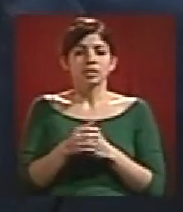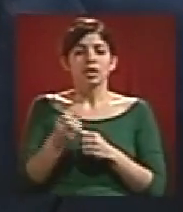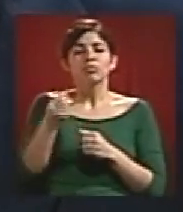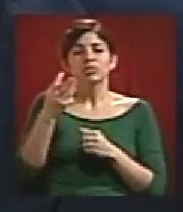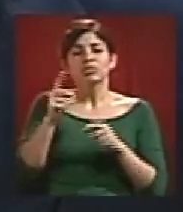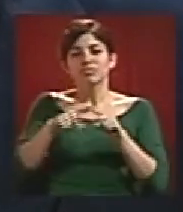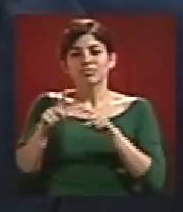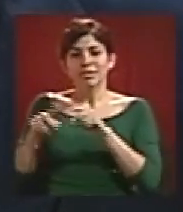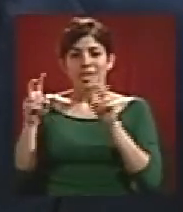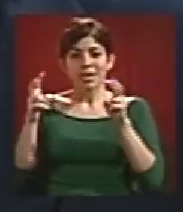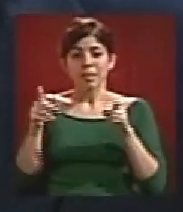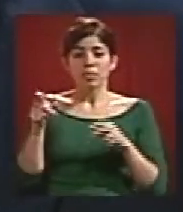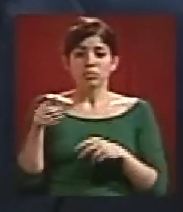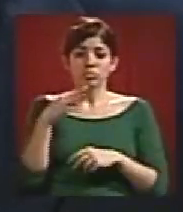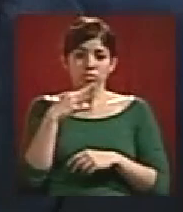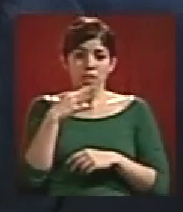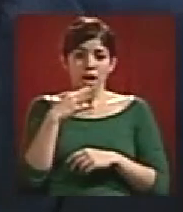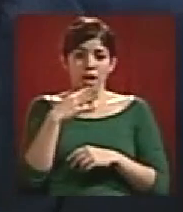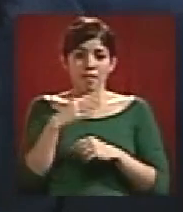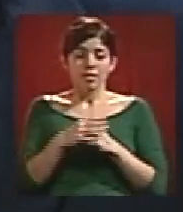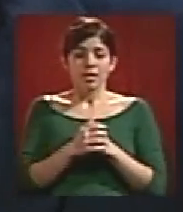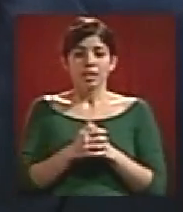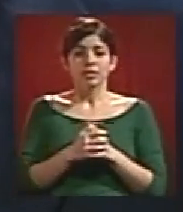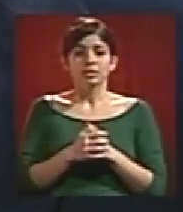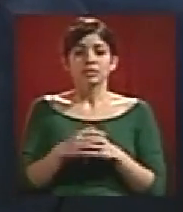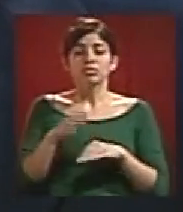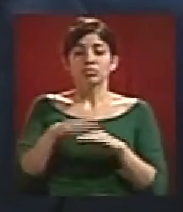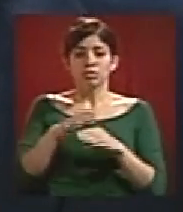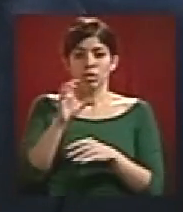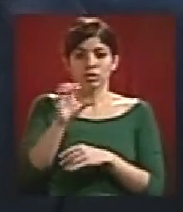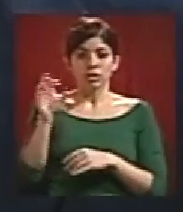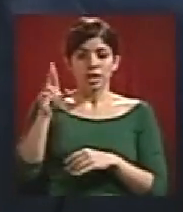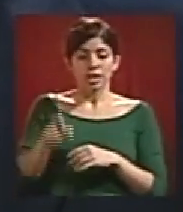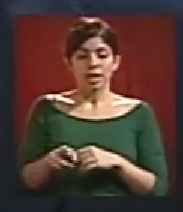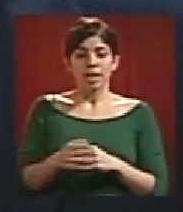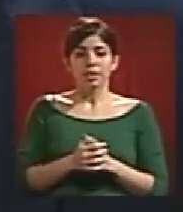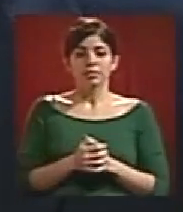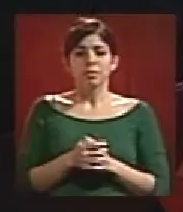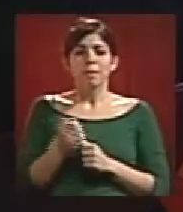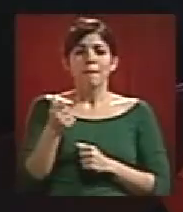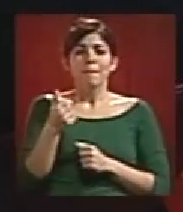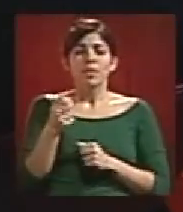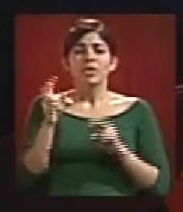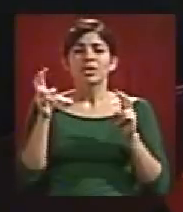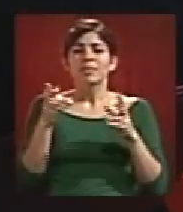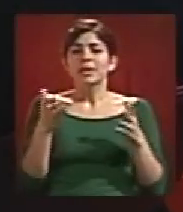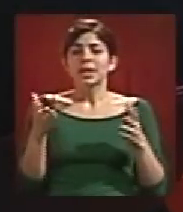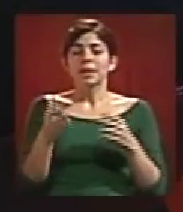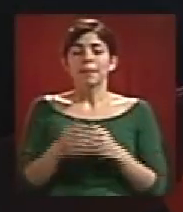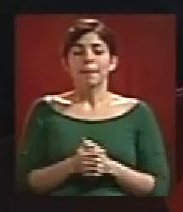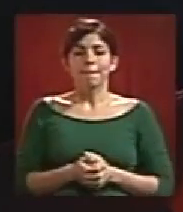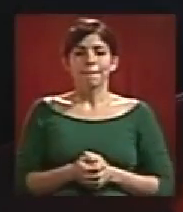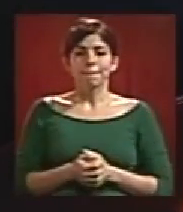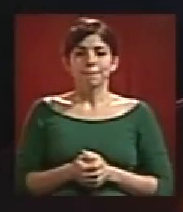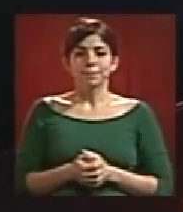cosas que usted hace, además de dar clases en la Universidad de Costa Rica, es un poco el tema de